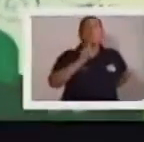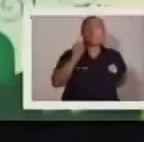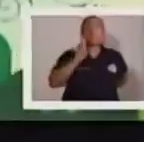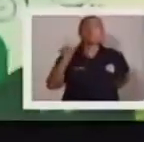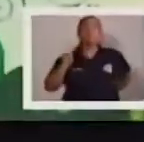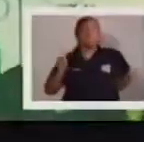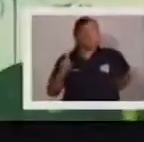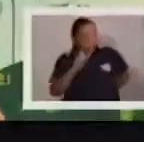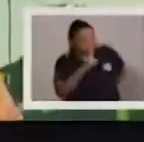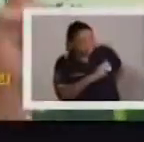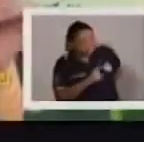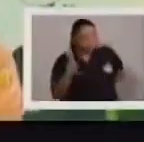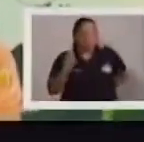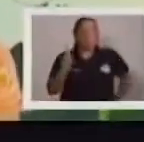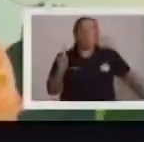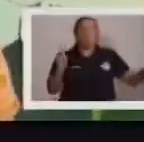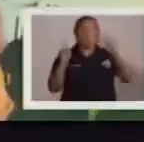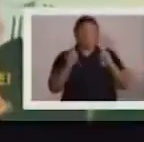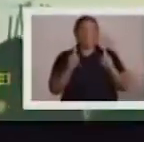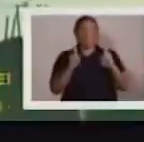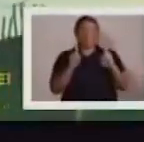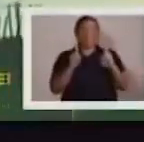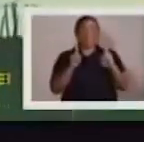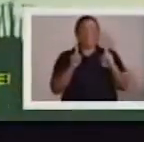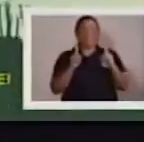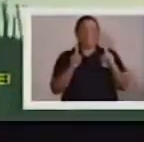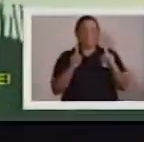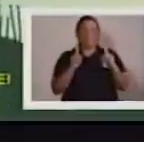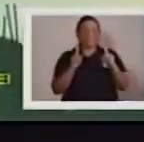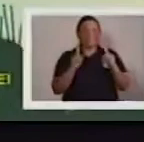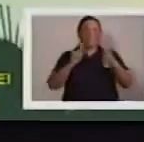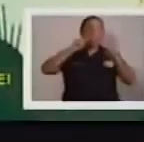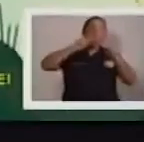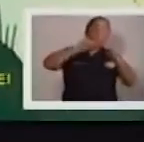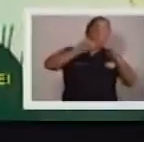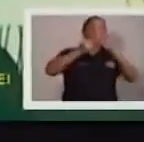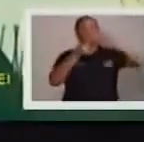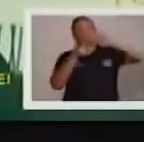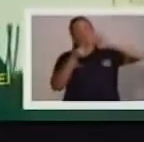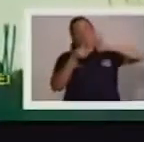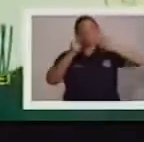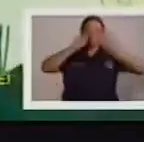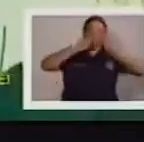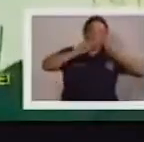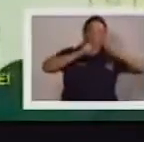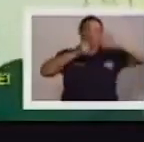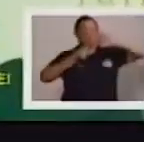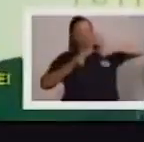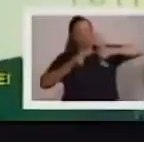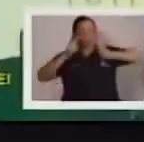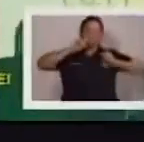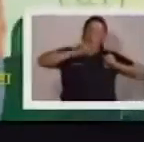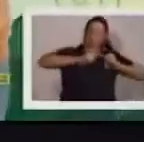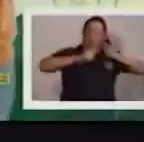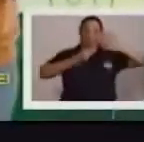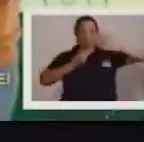¿dónde está? Aquí estoy. Gusto en